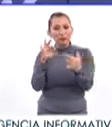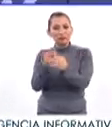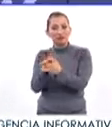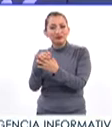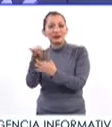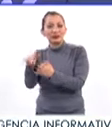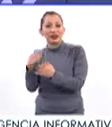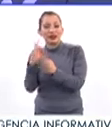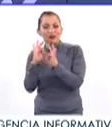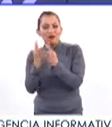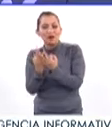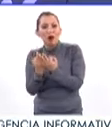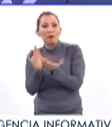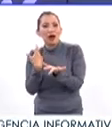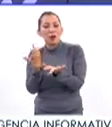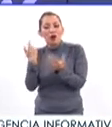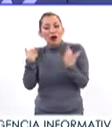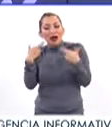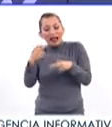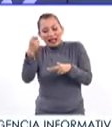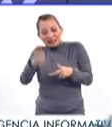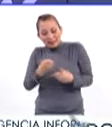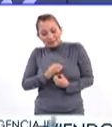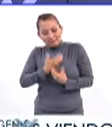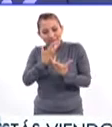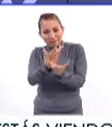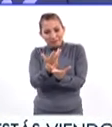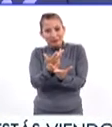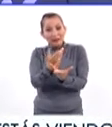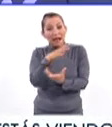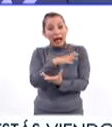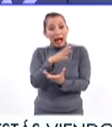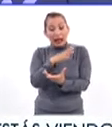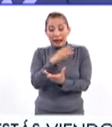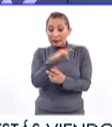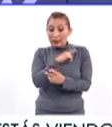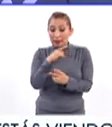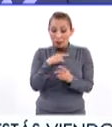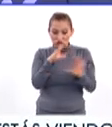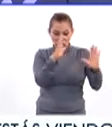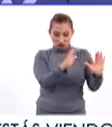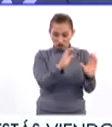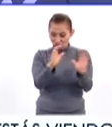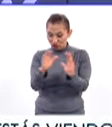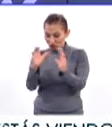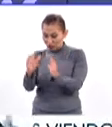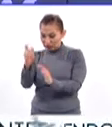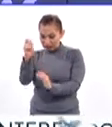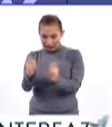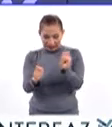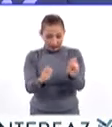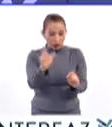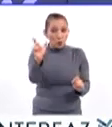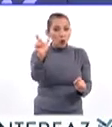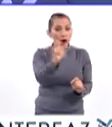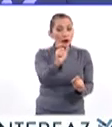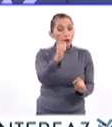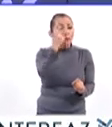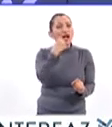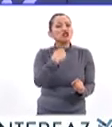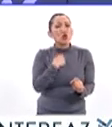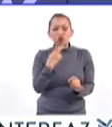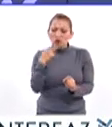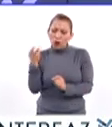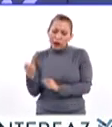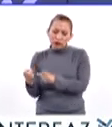extensión de nuestras formas de representación y de expresión. Hay que enmarcarlos y definir muy bien para qué lo